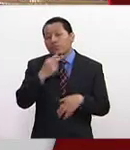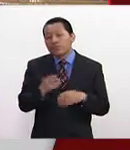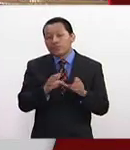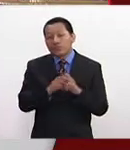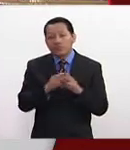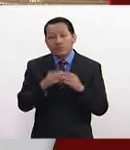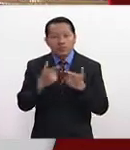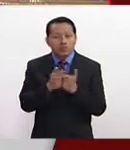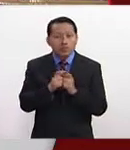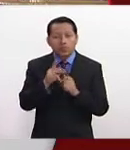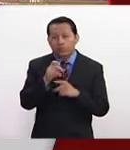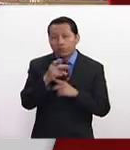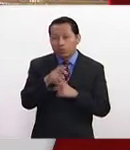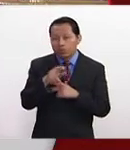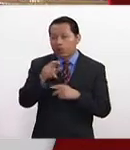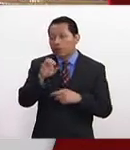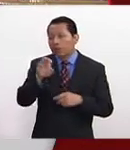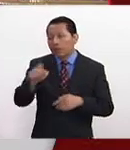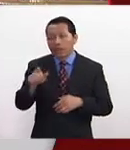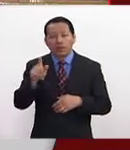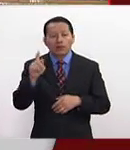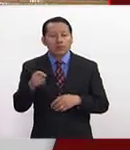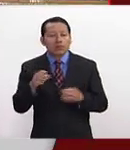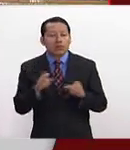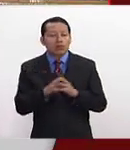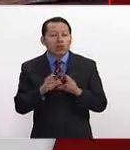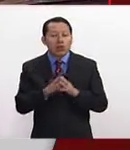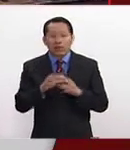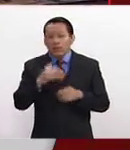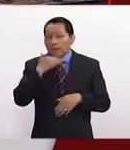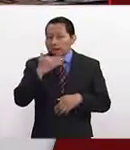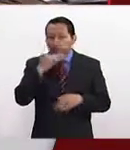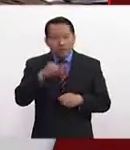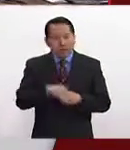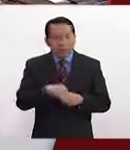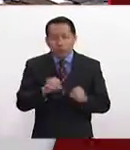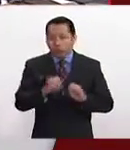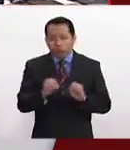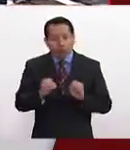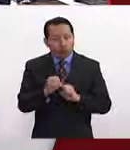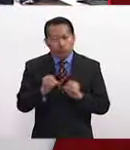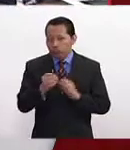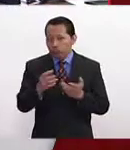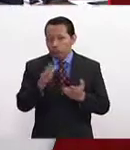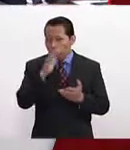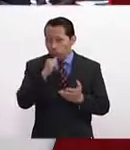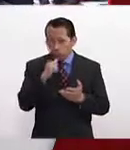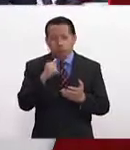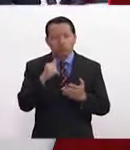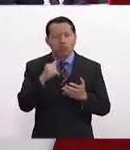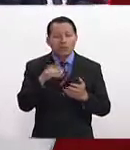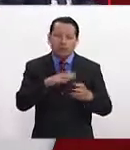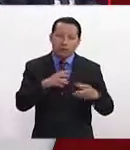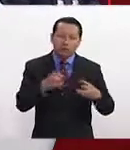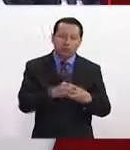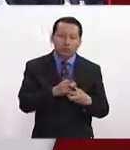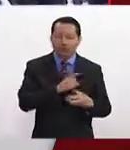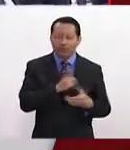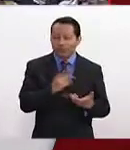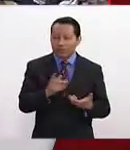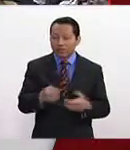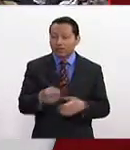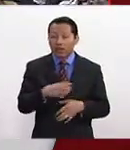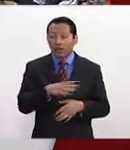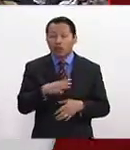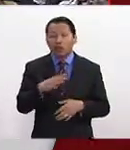del Partido Popular, Rafael Hernando, ¿no? Es un referéndum ilegal, antidemocrático y unilateral. Es decir, el